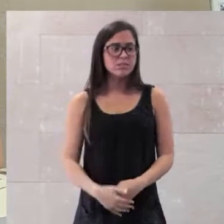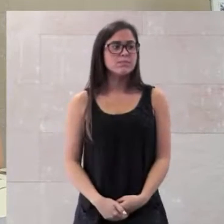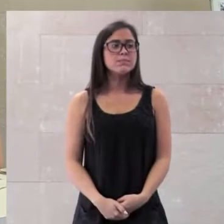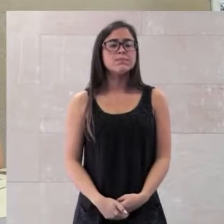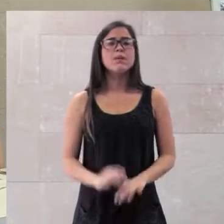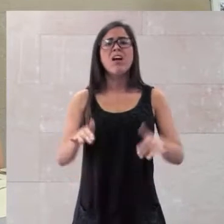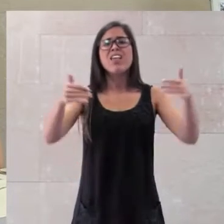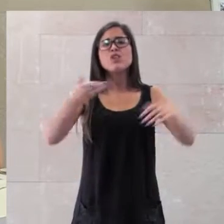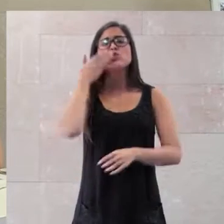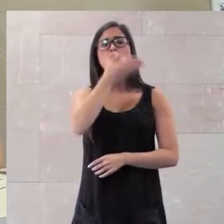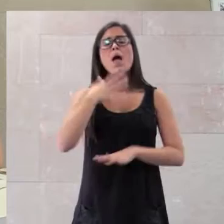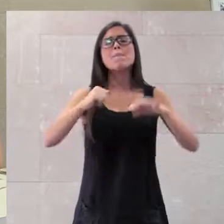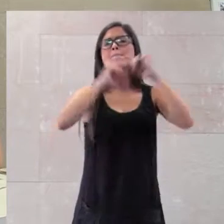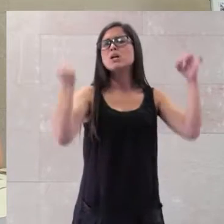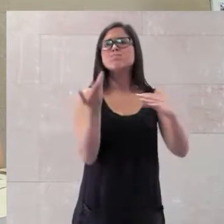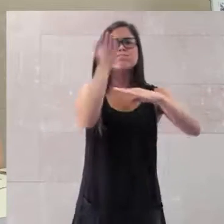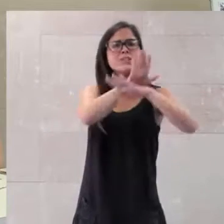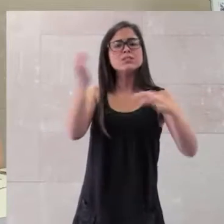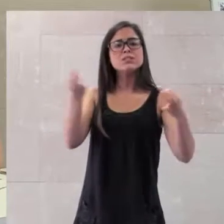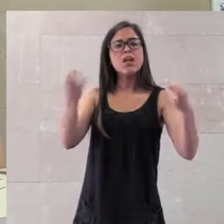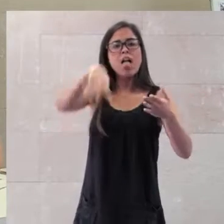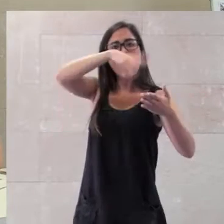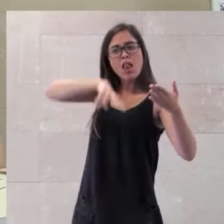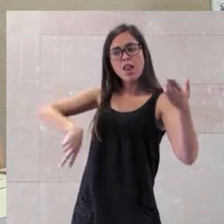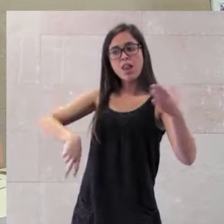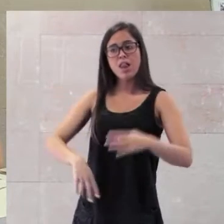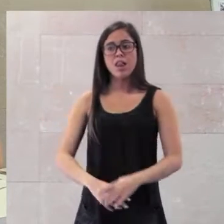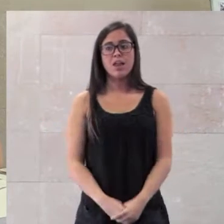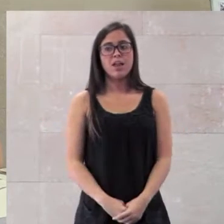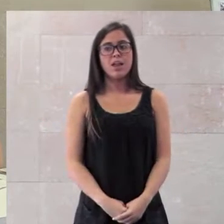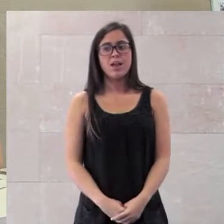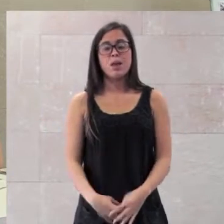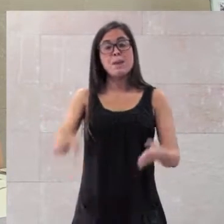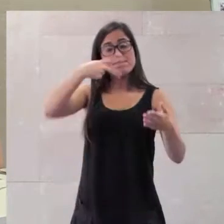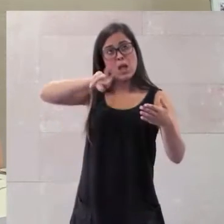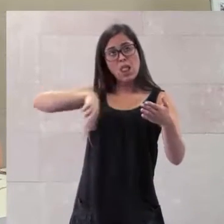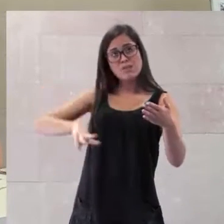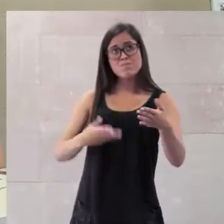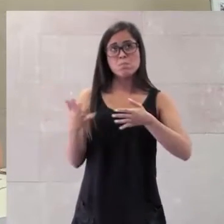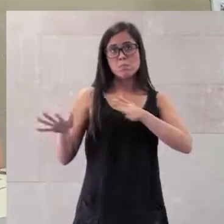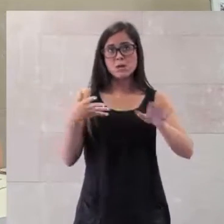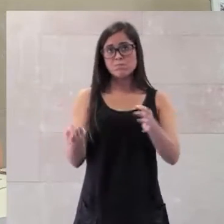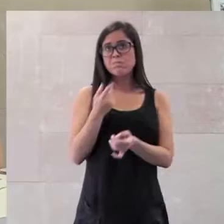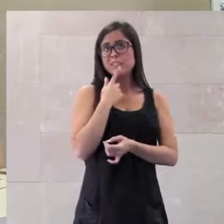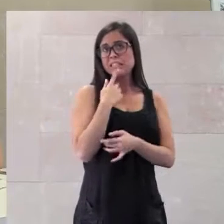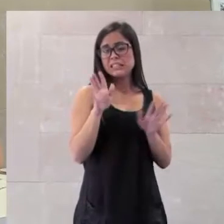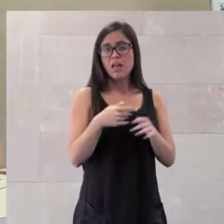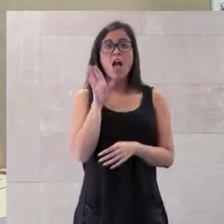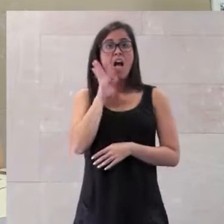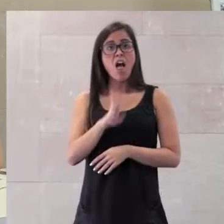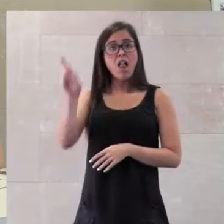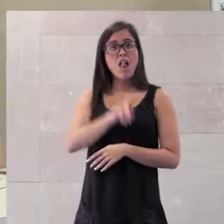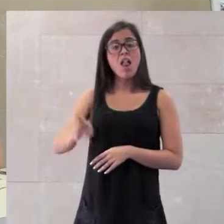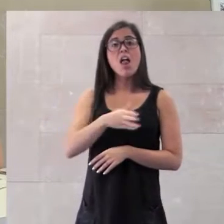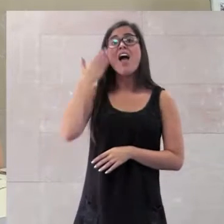¿qué se propone en las escuelas de empoderamiento? Voy a leer lo que más o menos se dice y que se ha dicho aquí hace un momento.